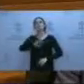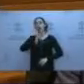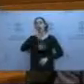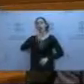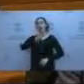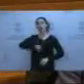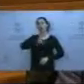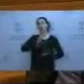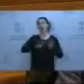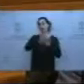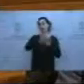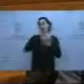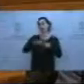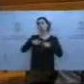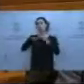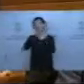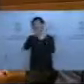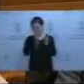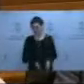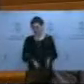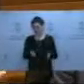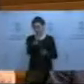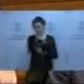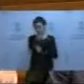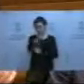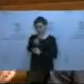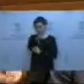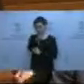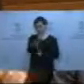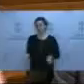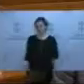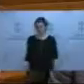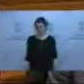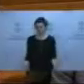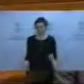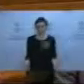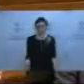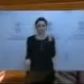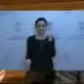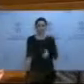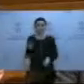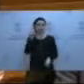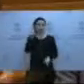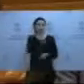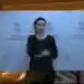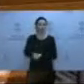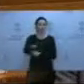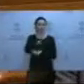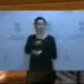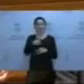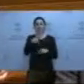de Narcea, usted o los dos a la par? ¿Quién exactamente fue el que mintió? Y